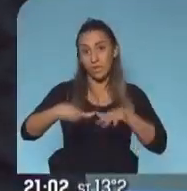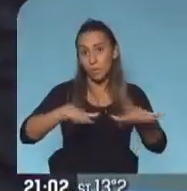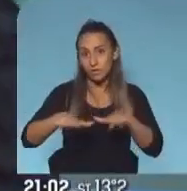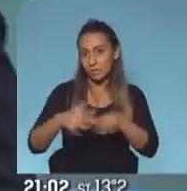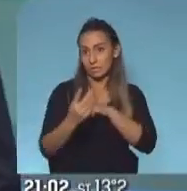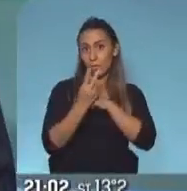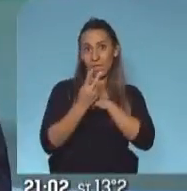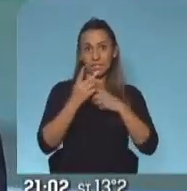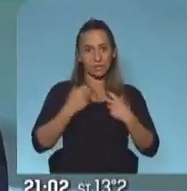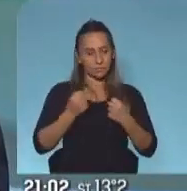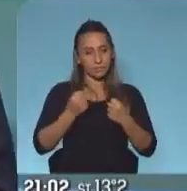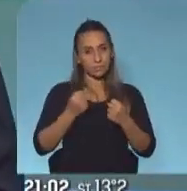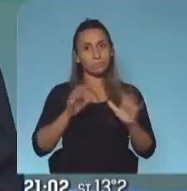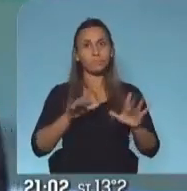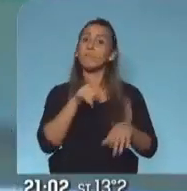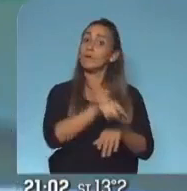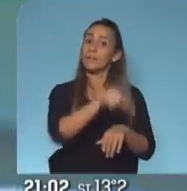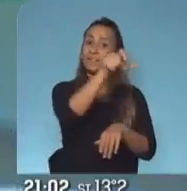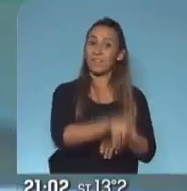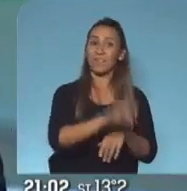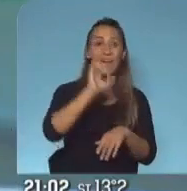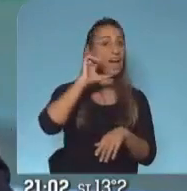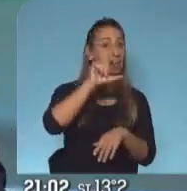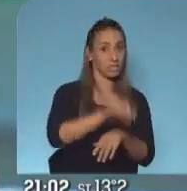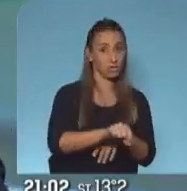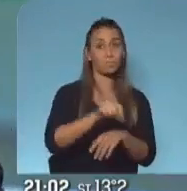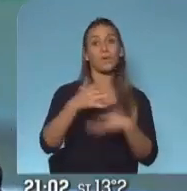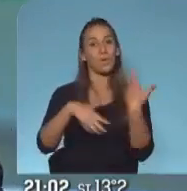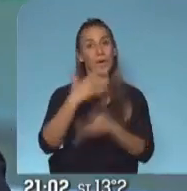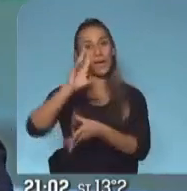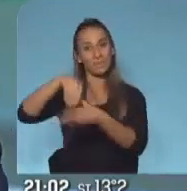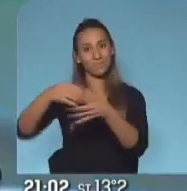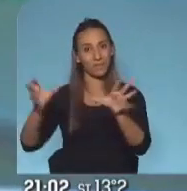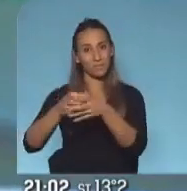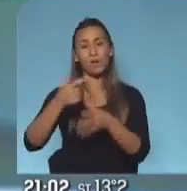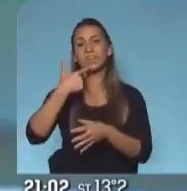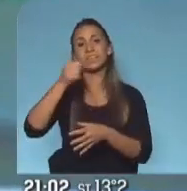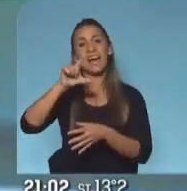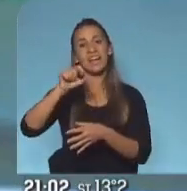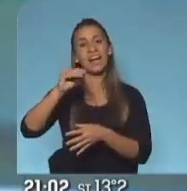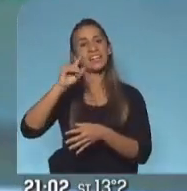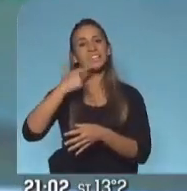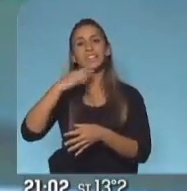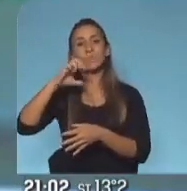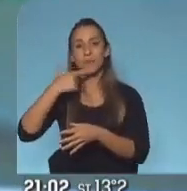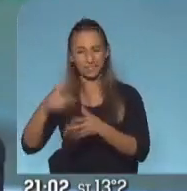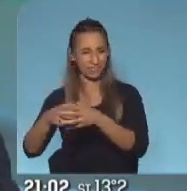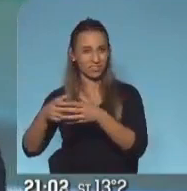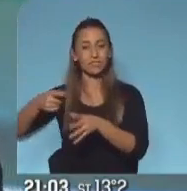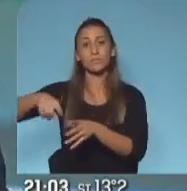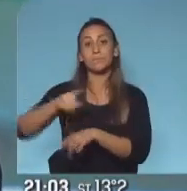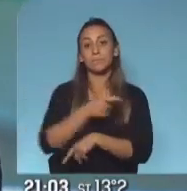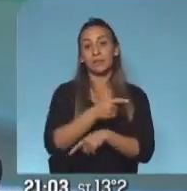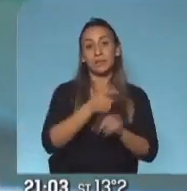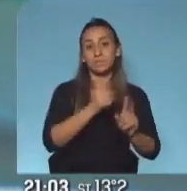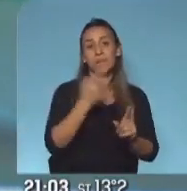Darío Carpintero, juega en Sacachispas él, pero es recolector de residuos y seguramente le tenga que decir a la familia lo que decíamos la semana pasada, que sucede con otros